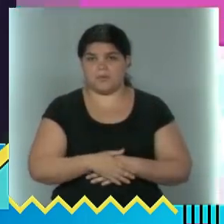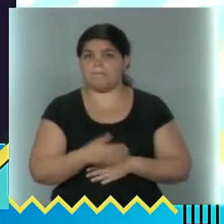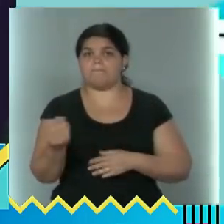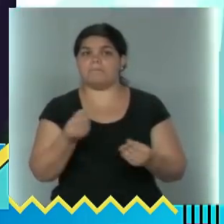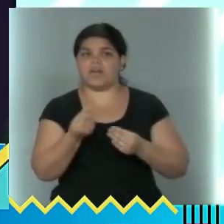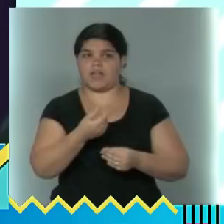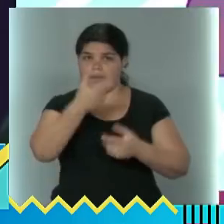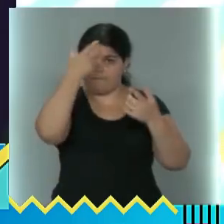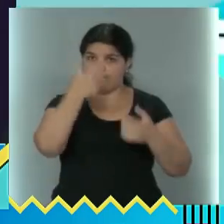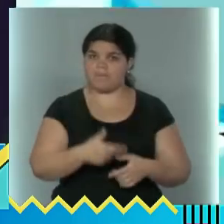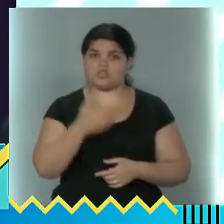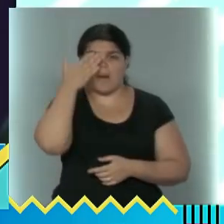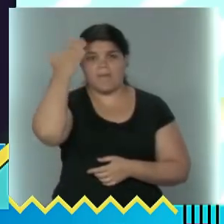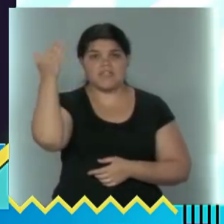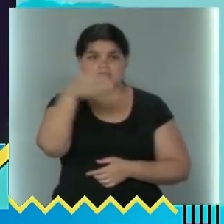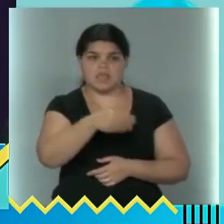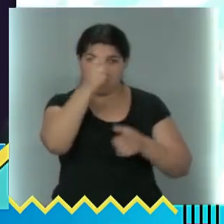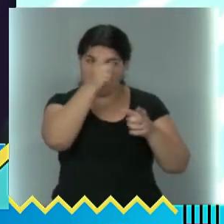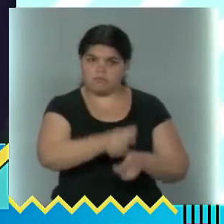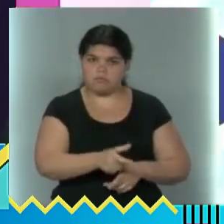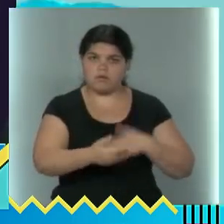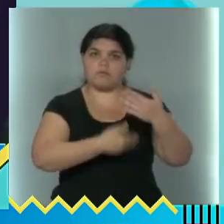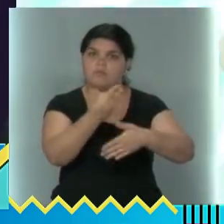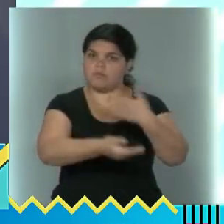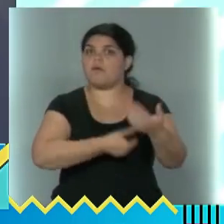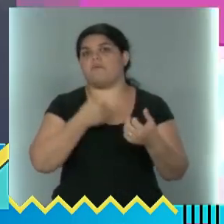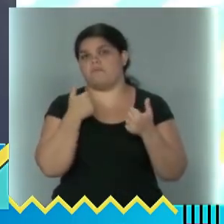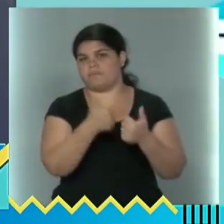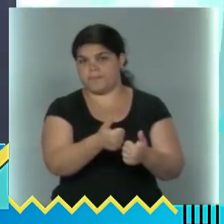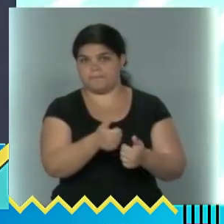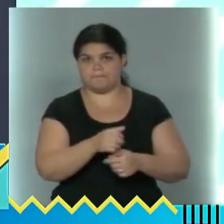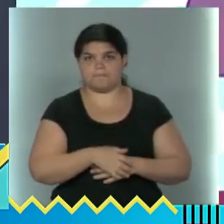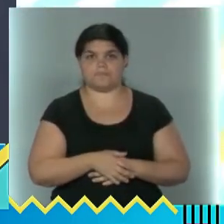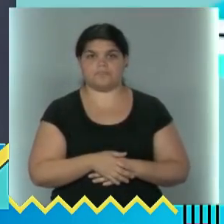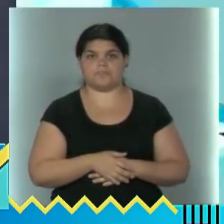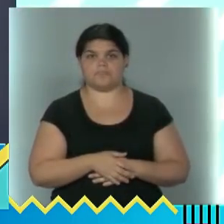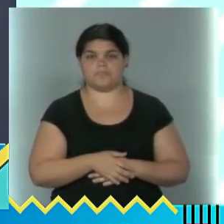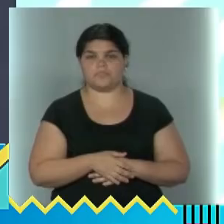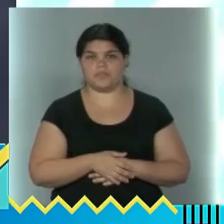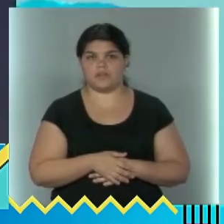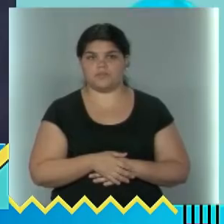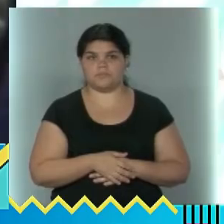paciente bastante bien durante varios años. Una vez que nosotros